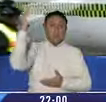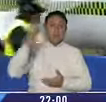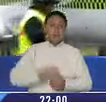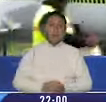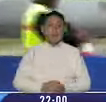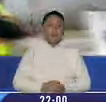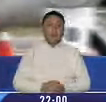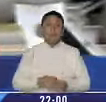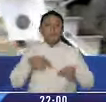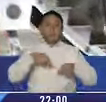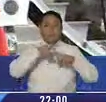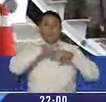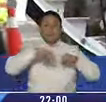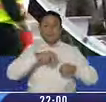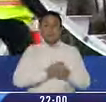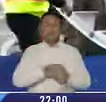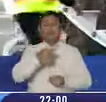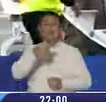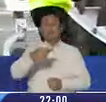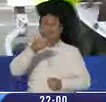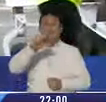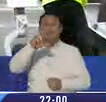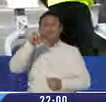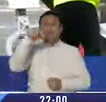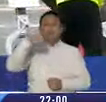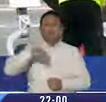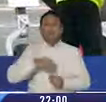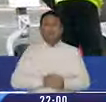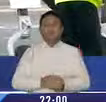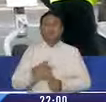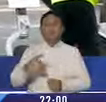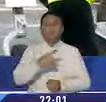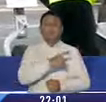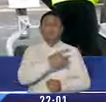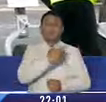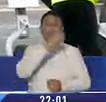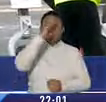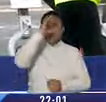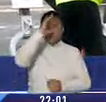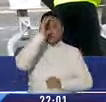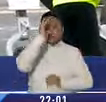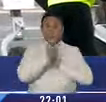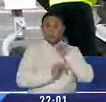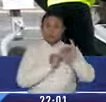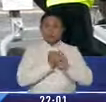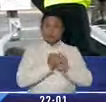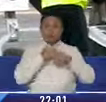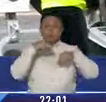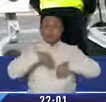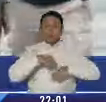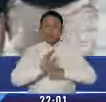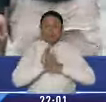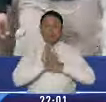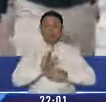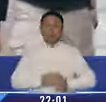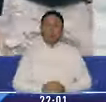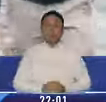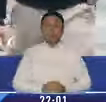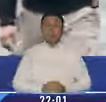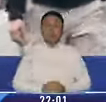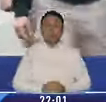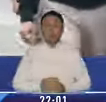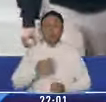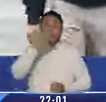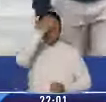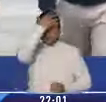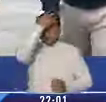desde donde se bajó Germán Cáceres con uniformados de ese país para ser entregado a la justicia ecuatoriana. Estaba con el cabello